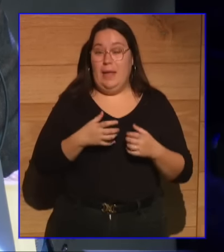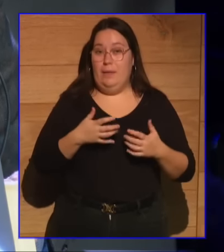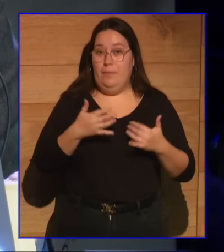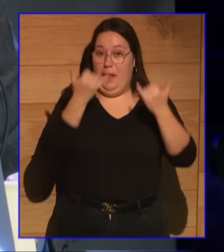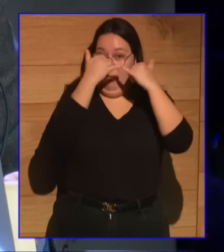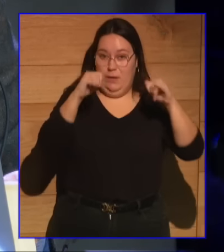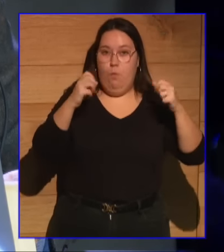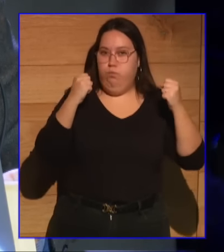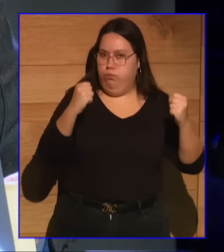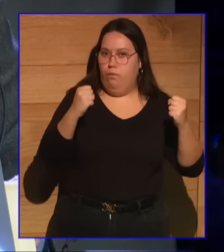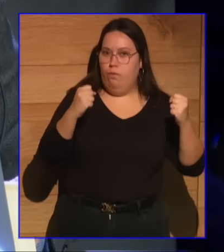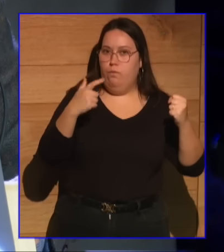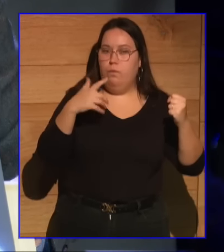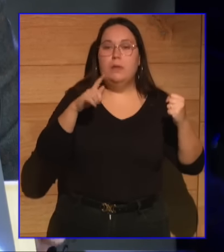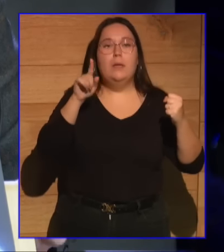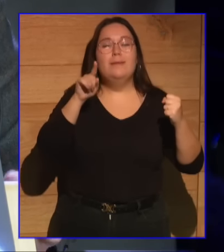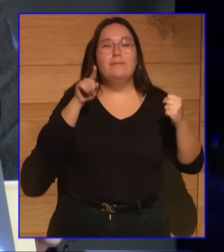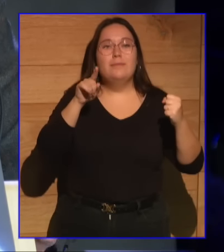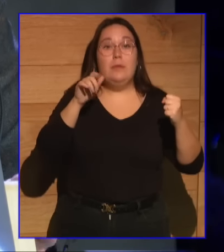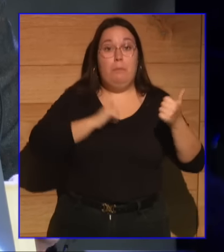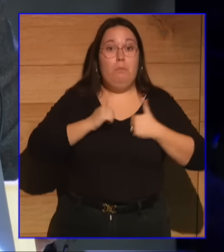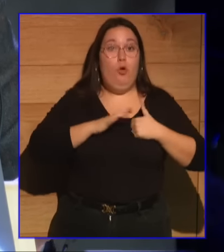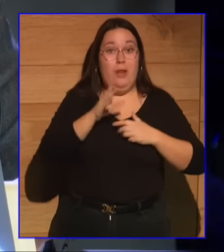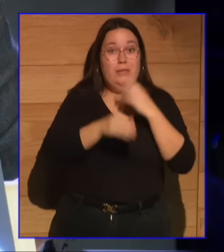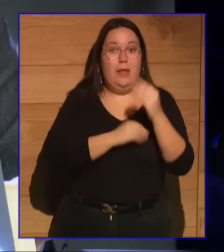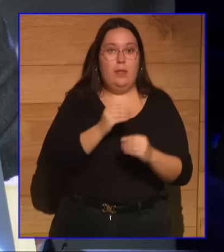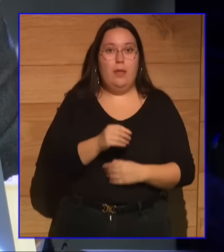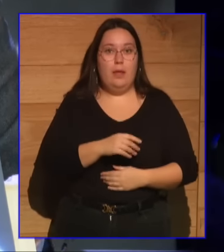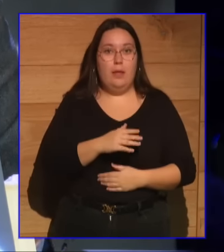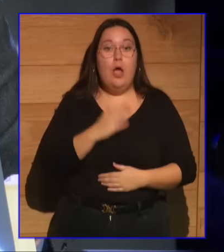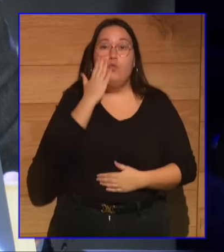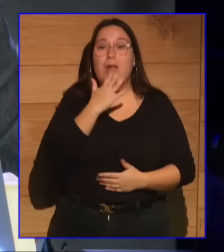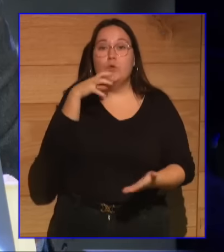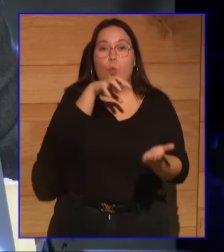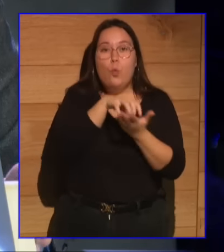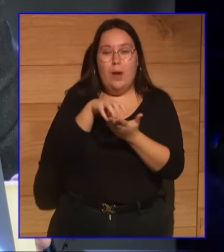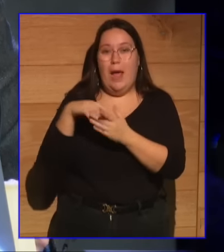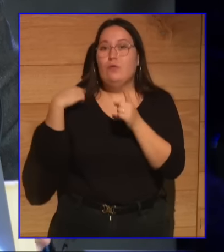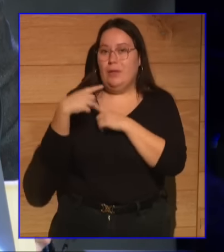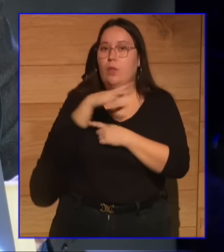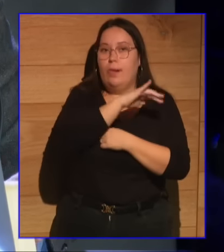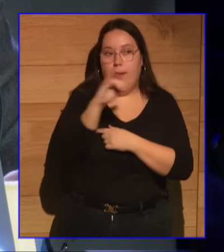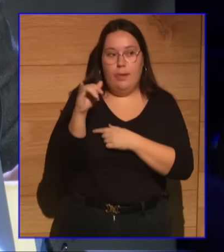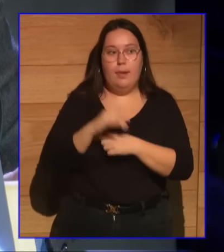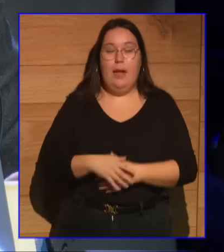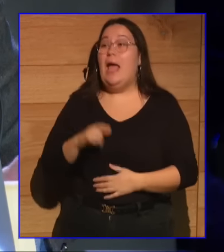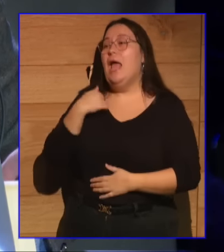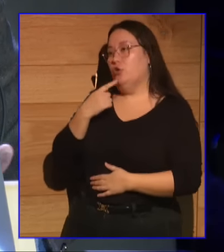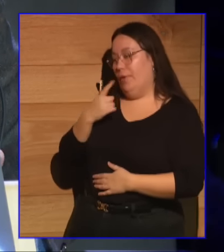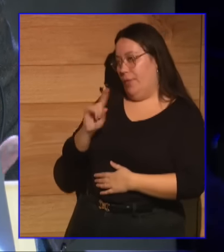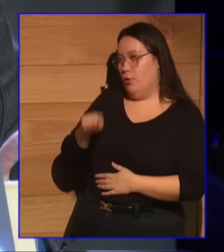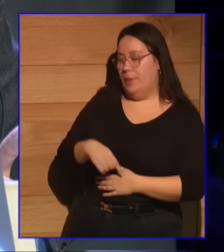mundo, Camerimage, se desarrolla en Polonia precisamente. Hay una escuela, hay una tradición de